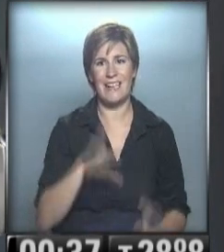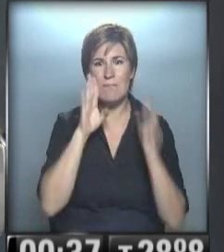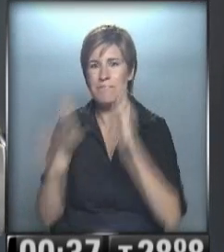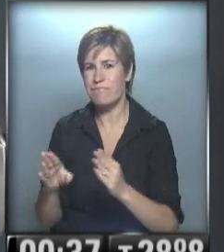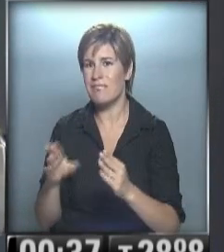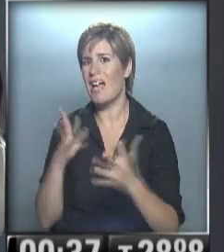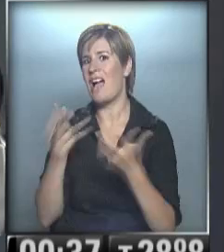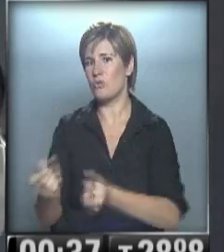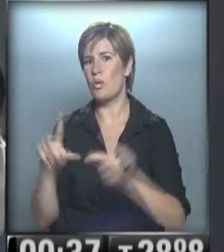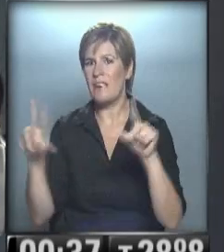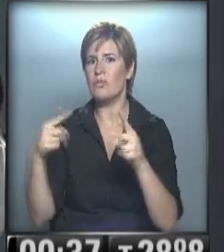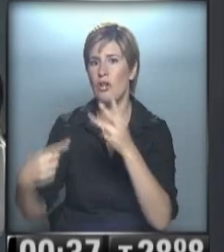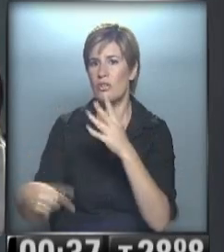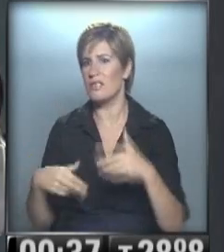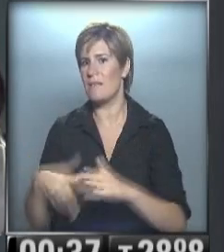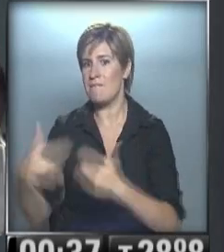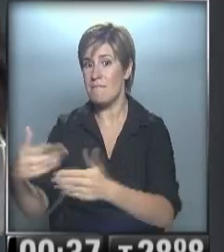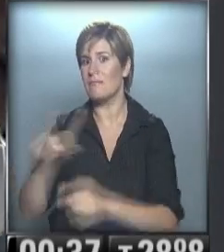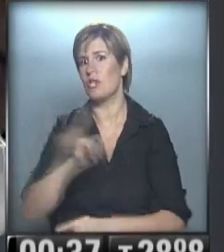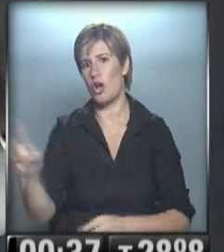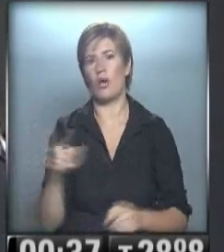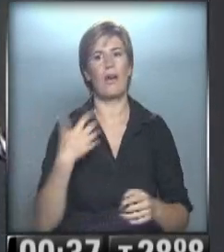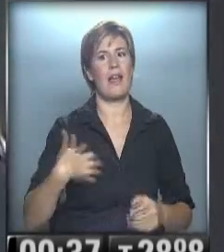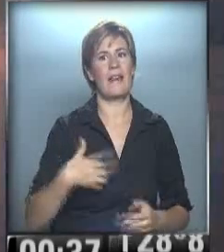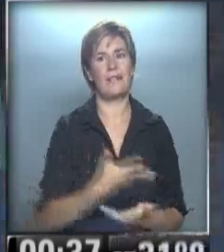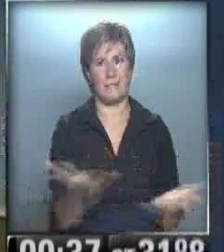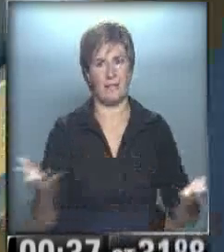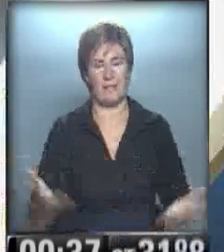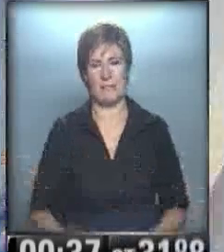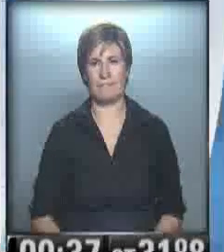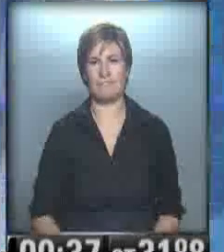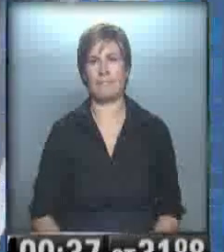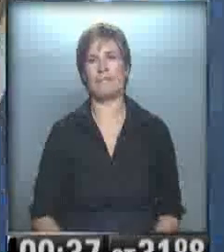pugna que se advierte claramente en la Argentina de hoy.